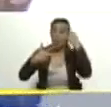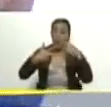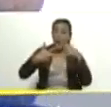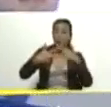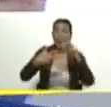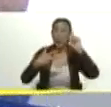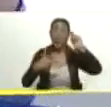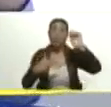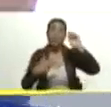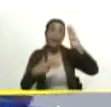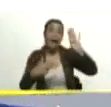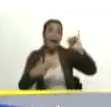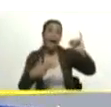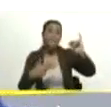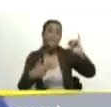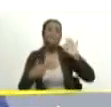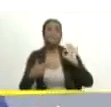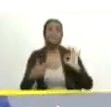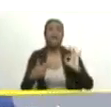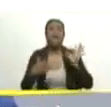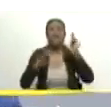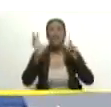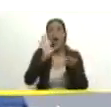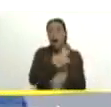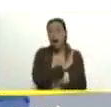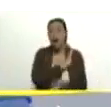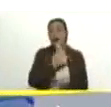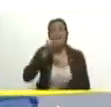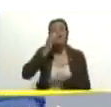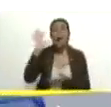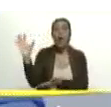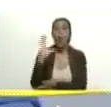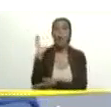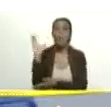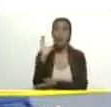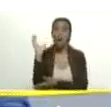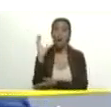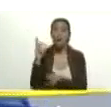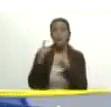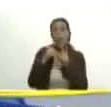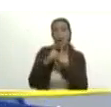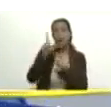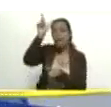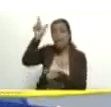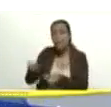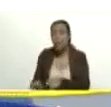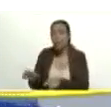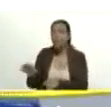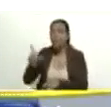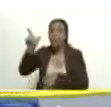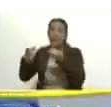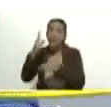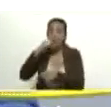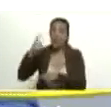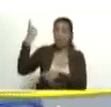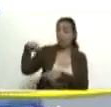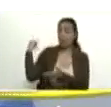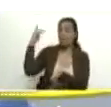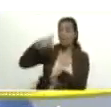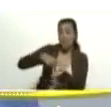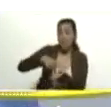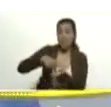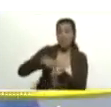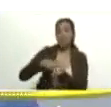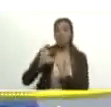Tabi. Tabi es un café colombiano. Y en palabra del jefe de catadores del año pasado que vino y